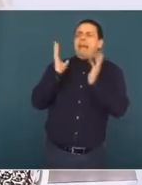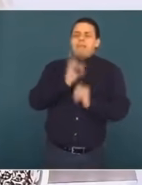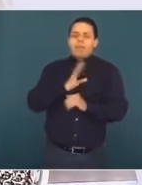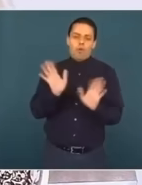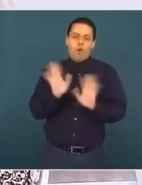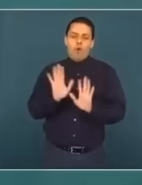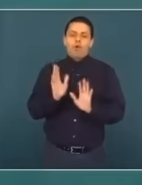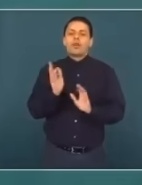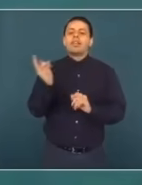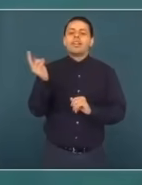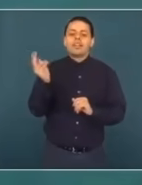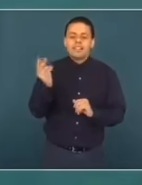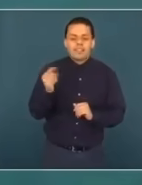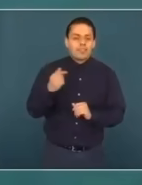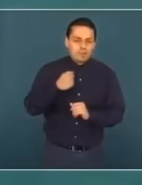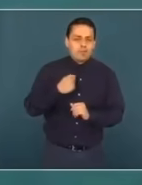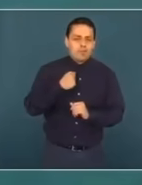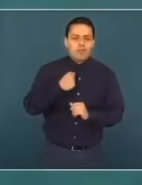por lo que estaba yo